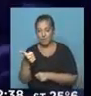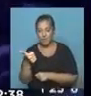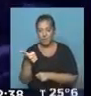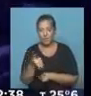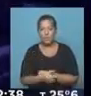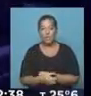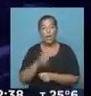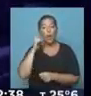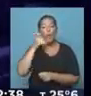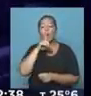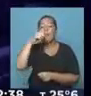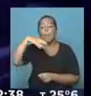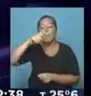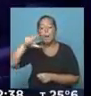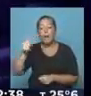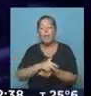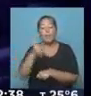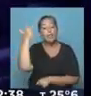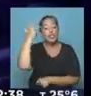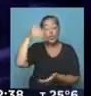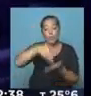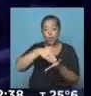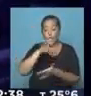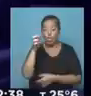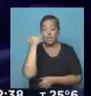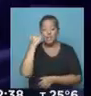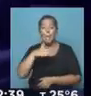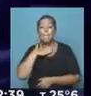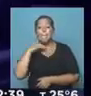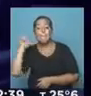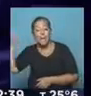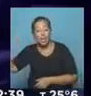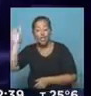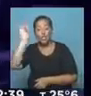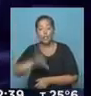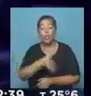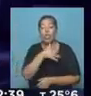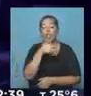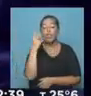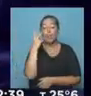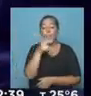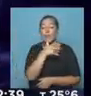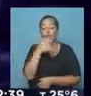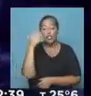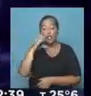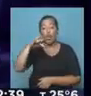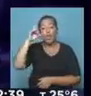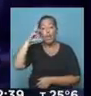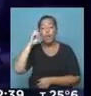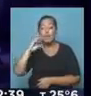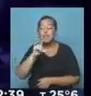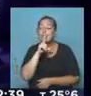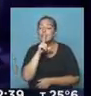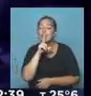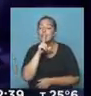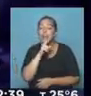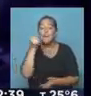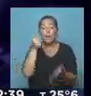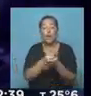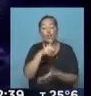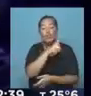Guatemala con unos 18 millones de dó y de México donde solo en 2014 odebrecht pagó más de 100 millones de